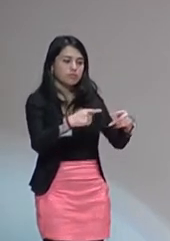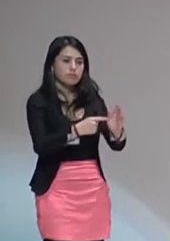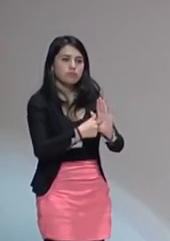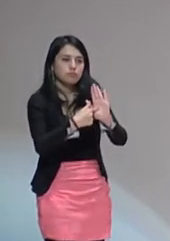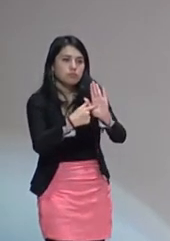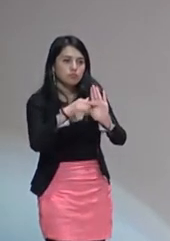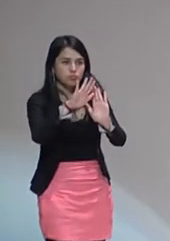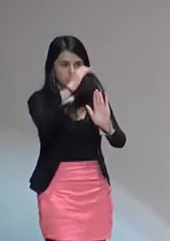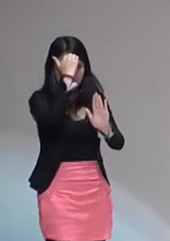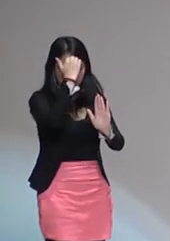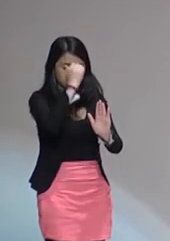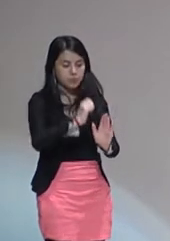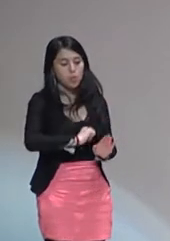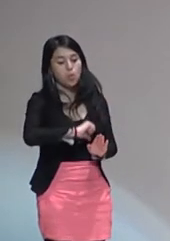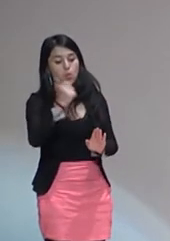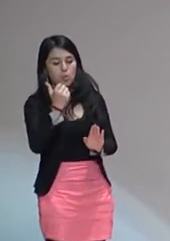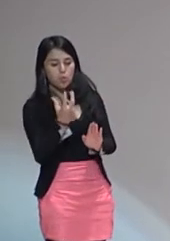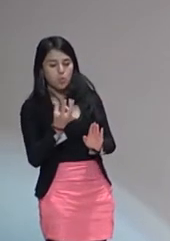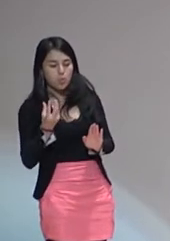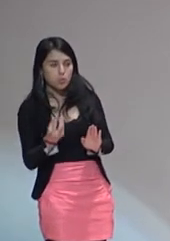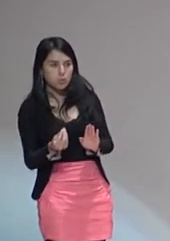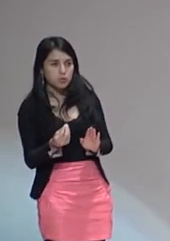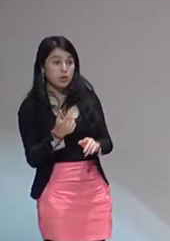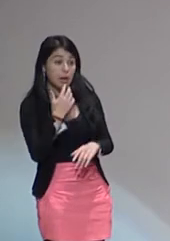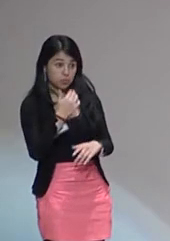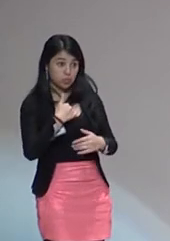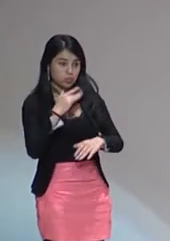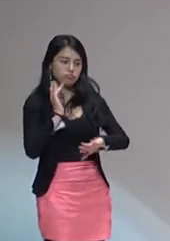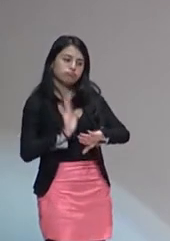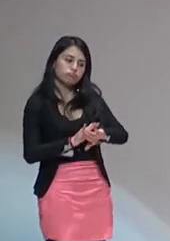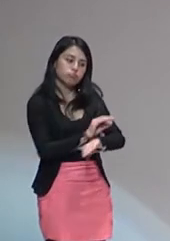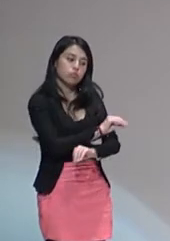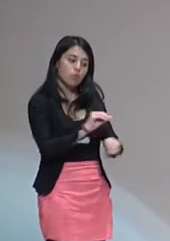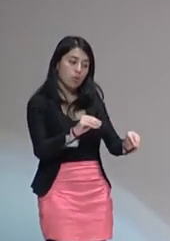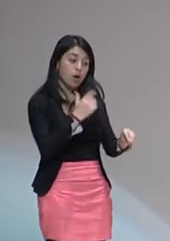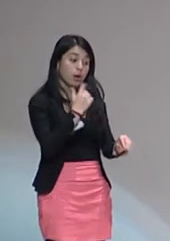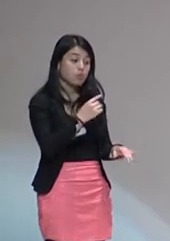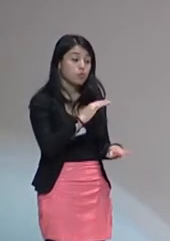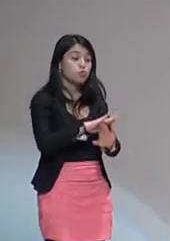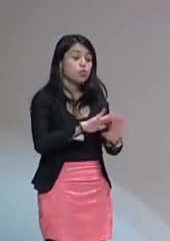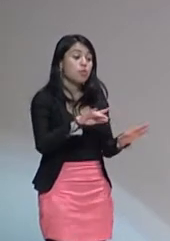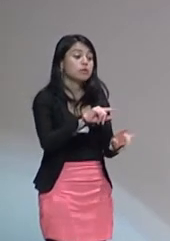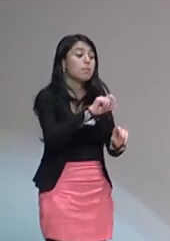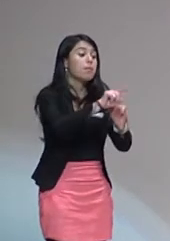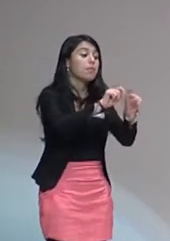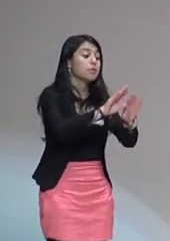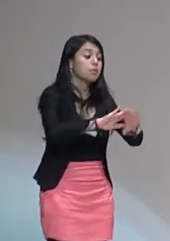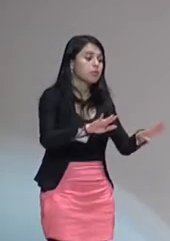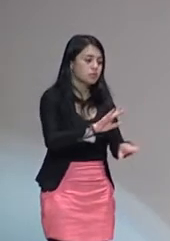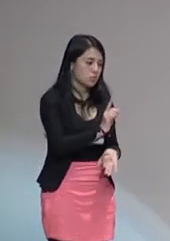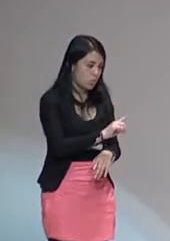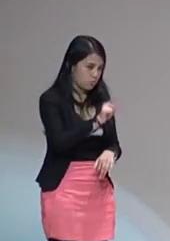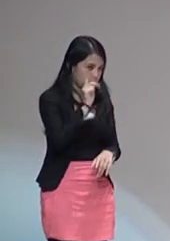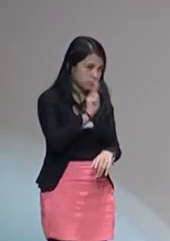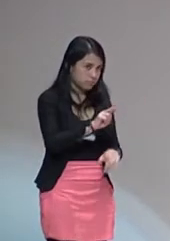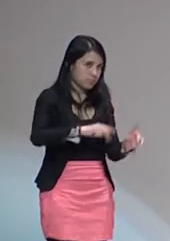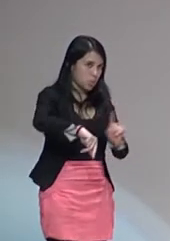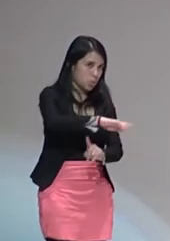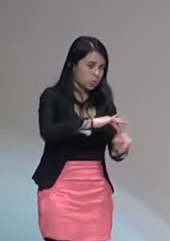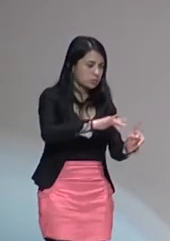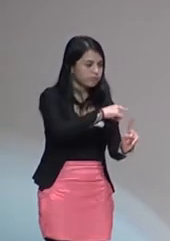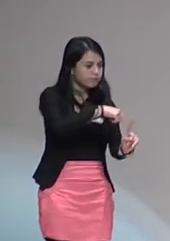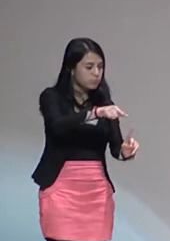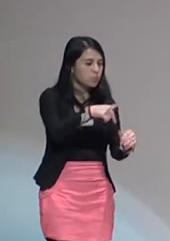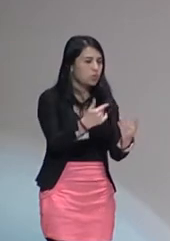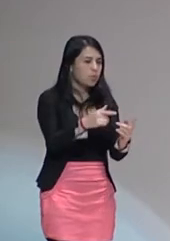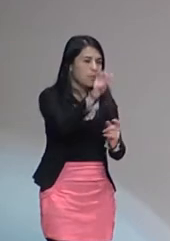pedagógico, otros miran, porque yo les digo, no solamente es que ustedes vayan y hagan la entrevista, sino que miren el contexto, o sea,